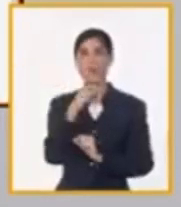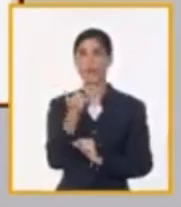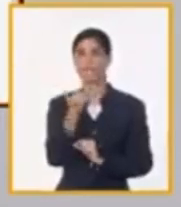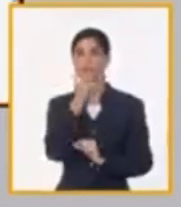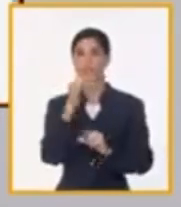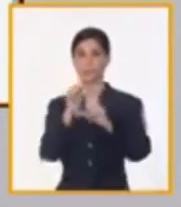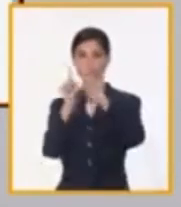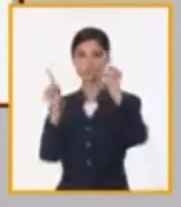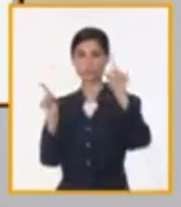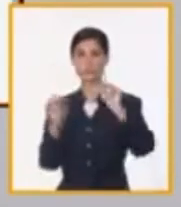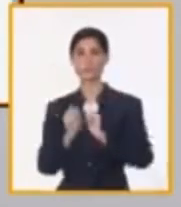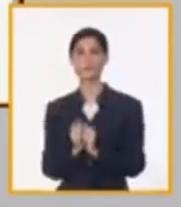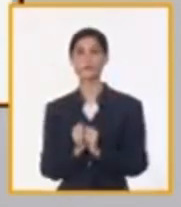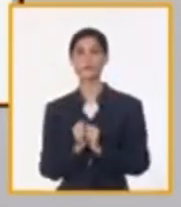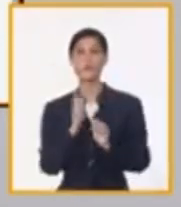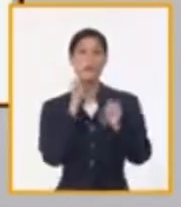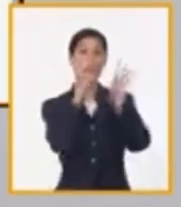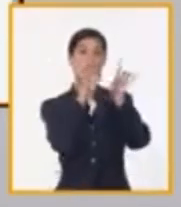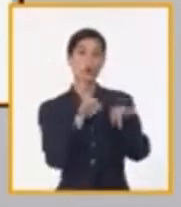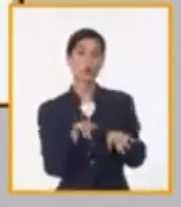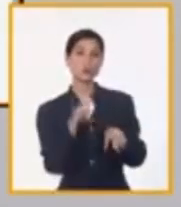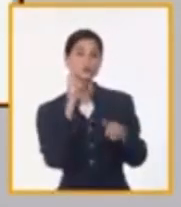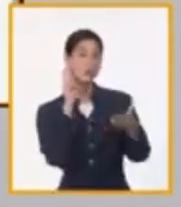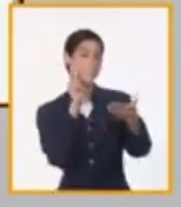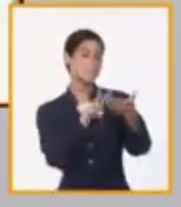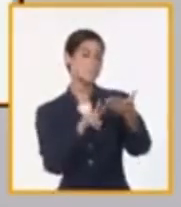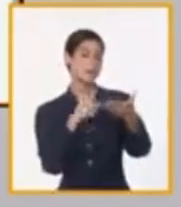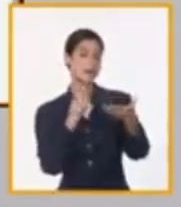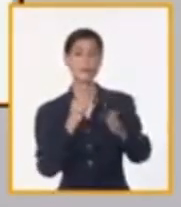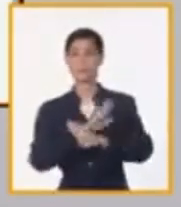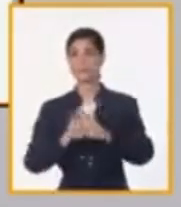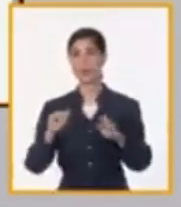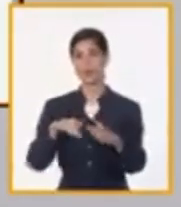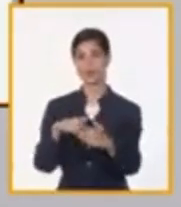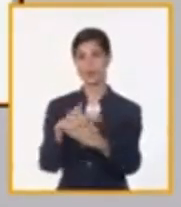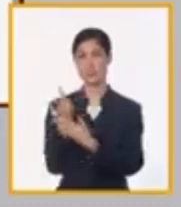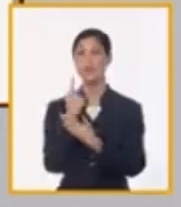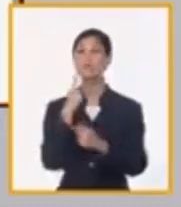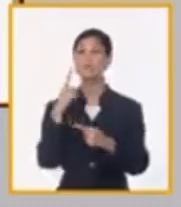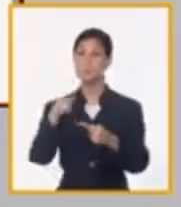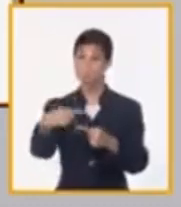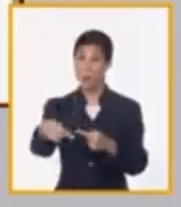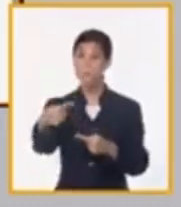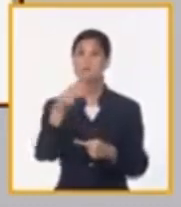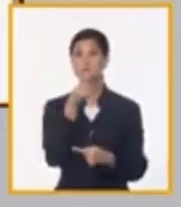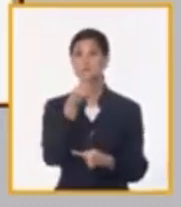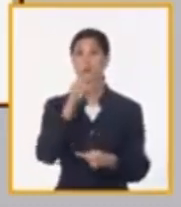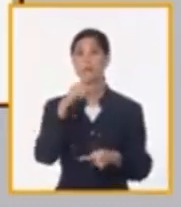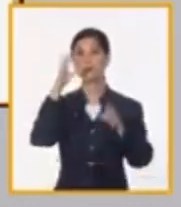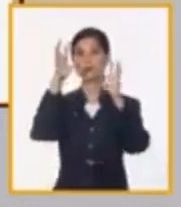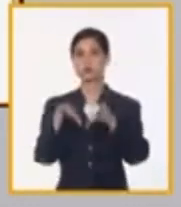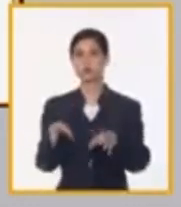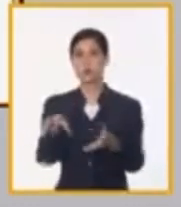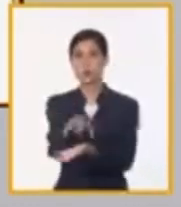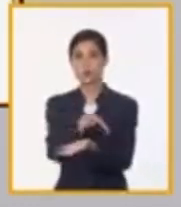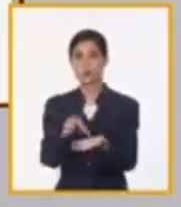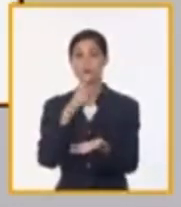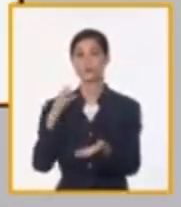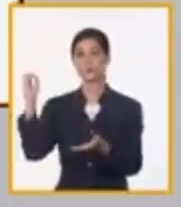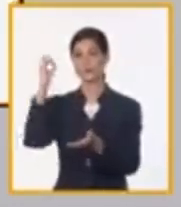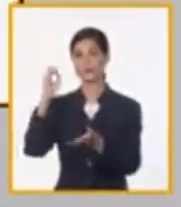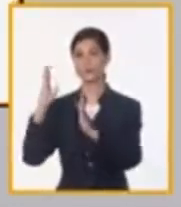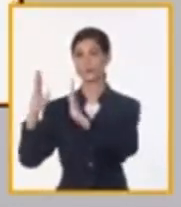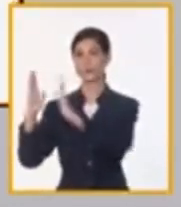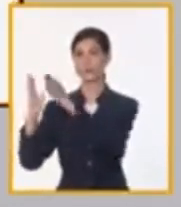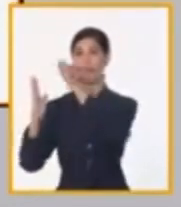nota se espera que en los próximos días se produzcan numerosas precipitaciones en las regiones occidental y central de